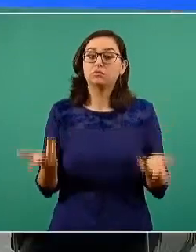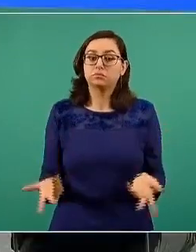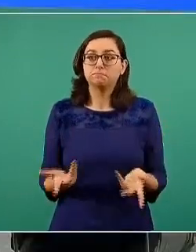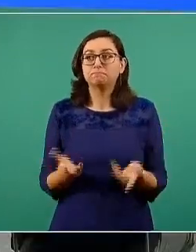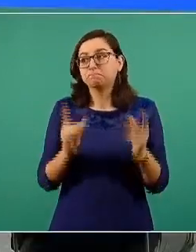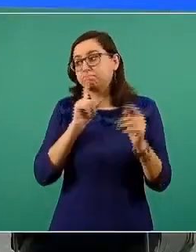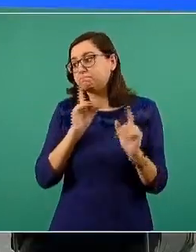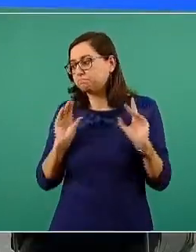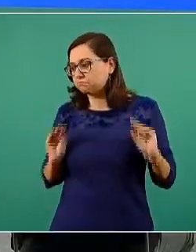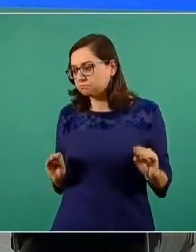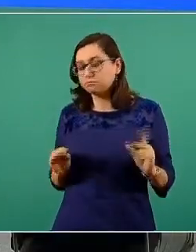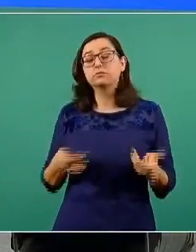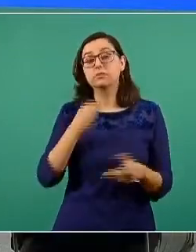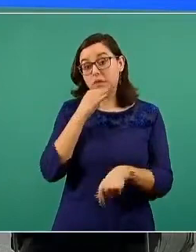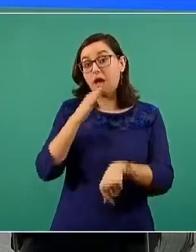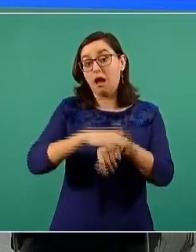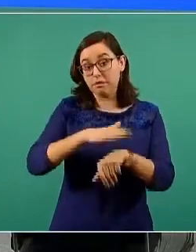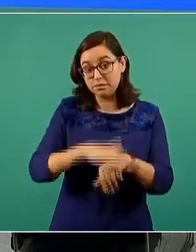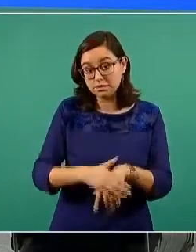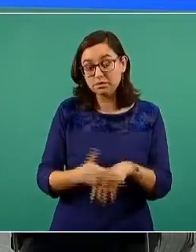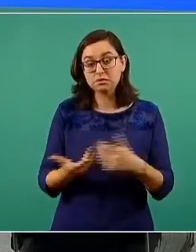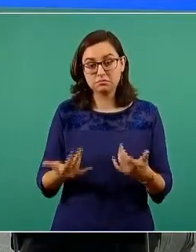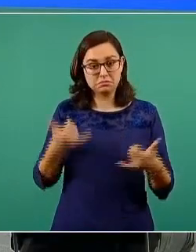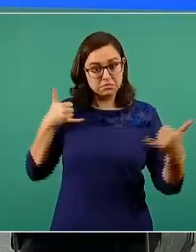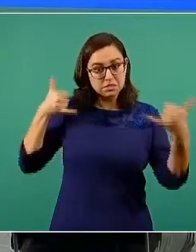detengan en alertarlo, por favor.